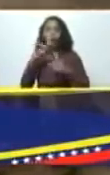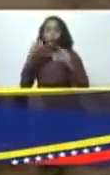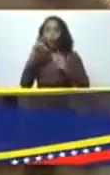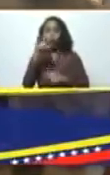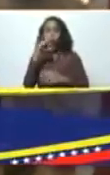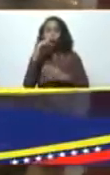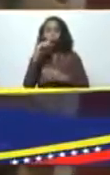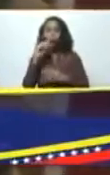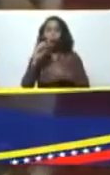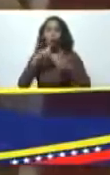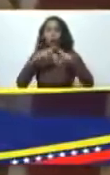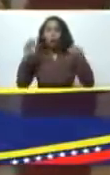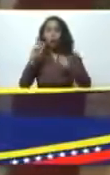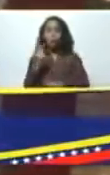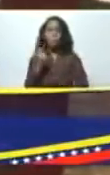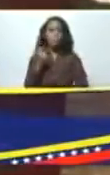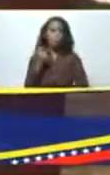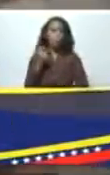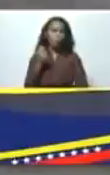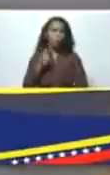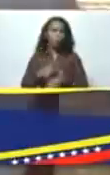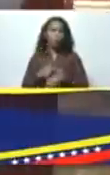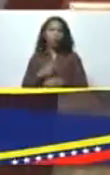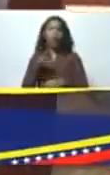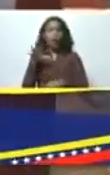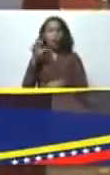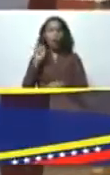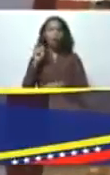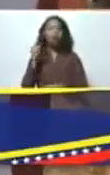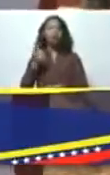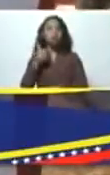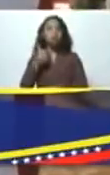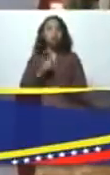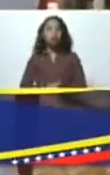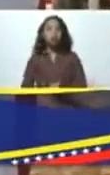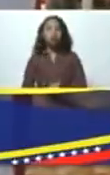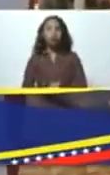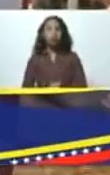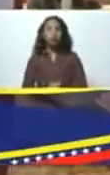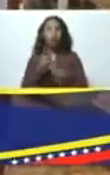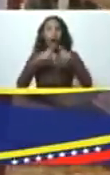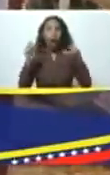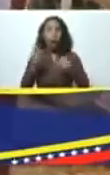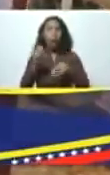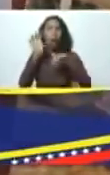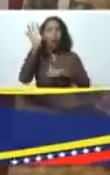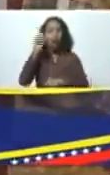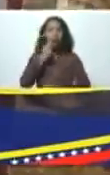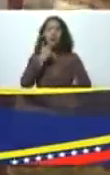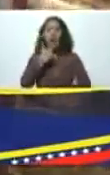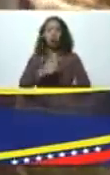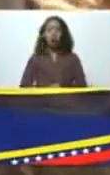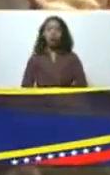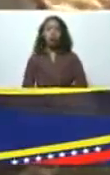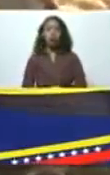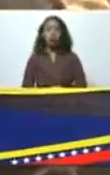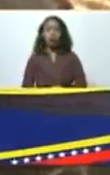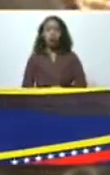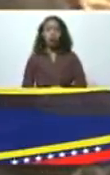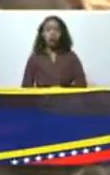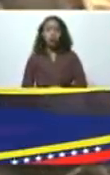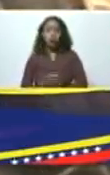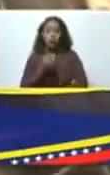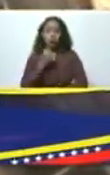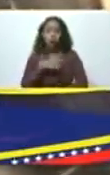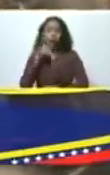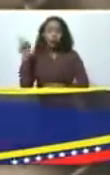japonés? Poco. Poquitico, ¿entiendes la cosa? Sí, sí. Qué bueno, vale. Japón es un país también muy bello. Bueno, este